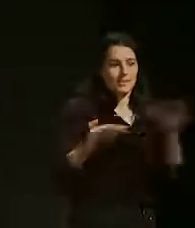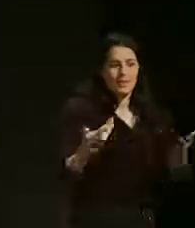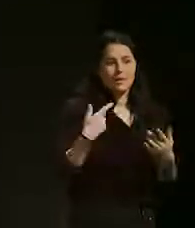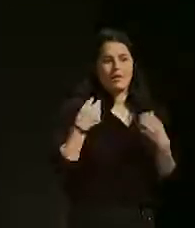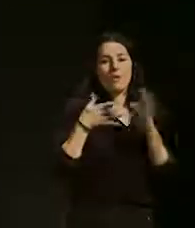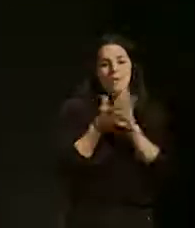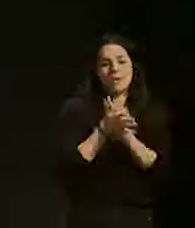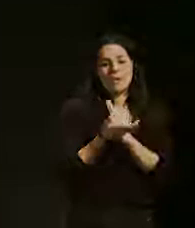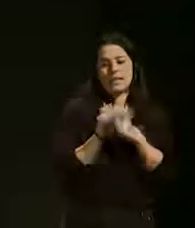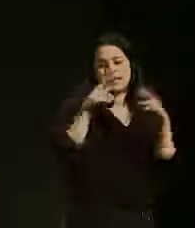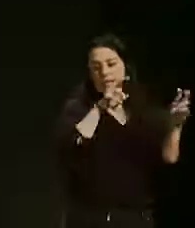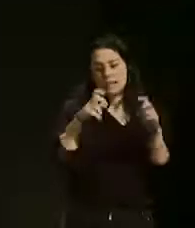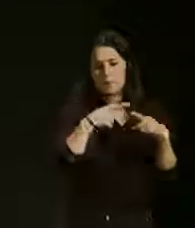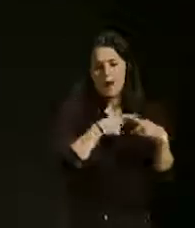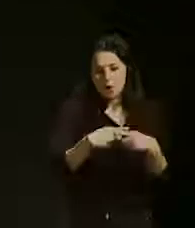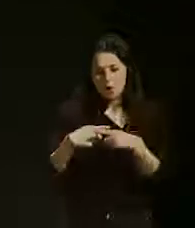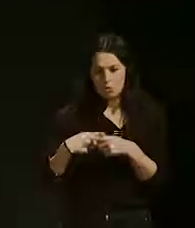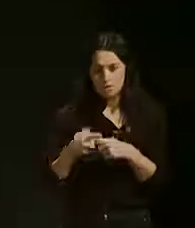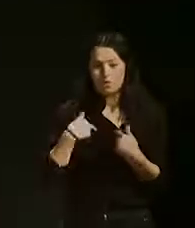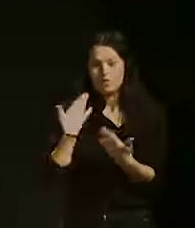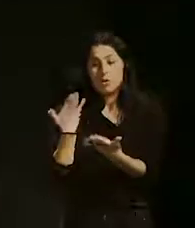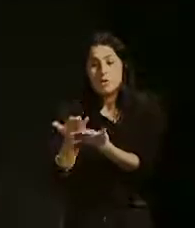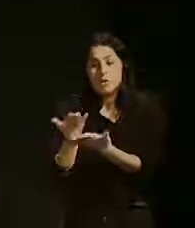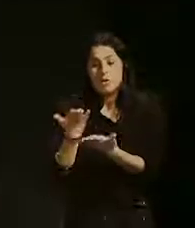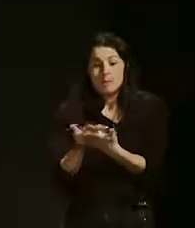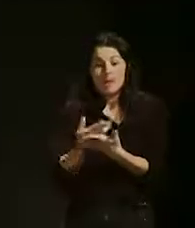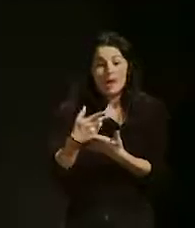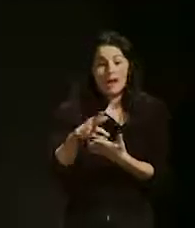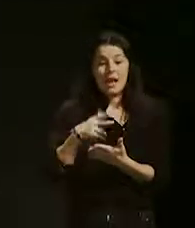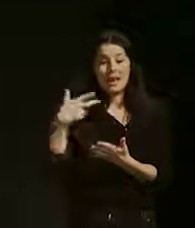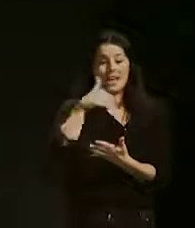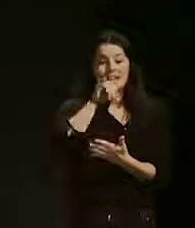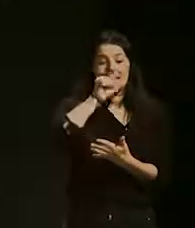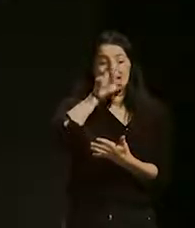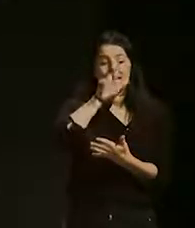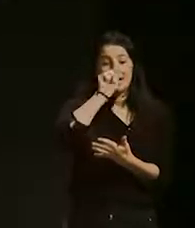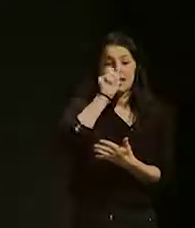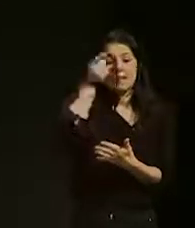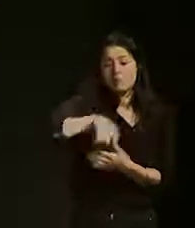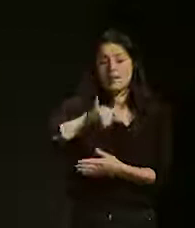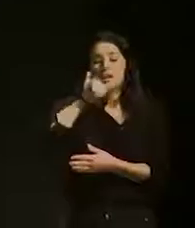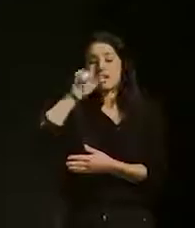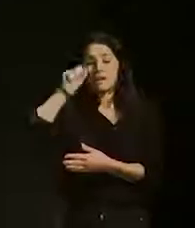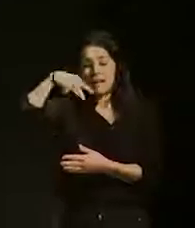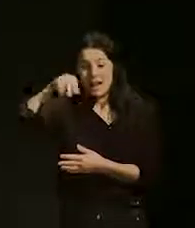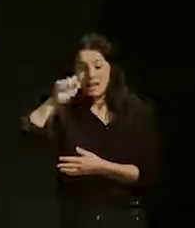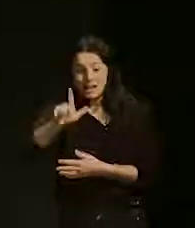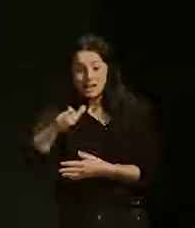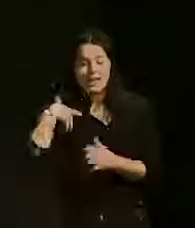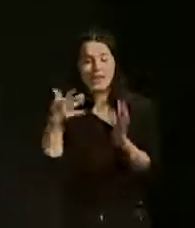comunes, les he pedido a Janel y a Chiara que hagan una pequeña semblanza de su